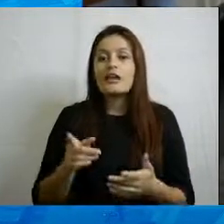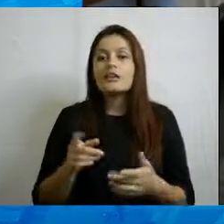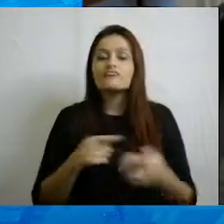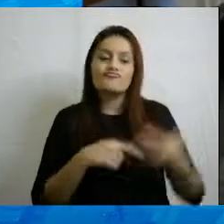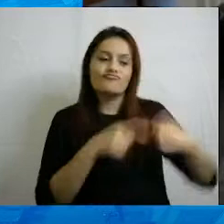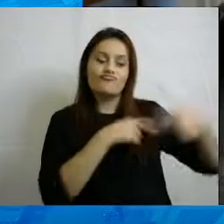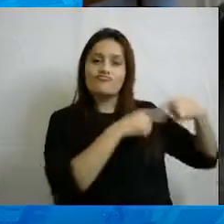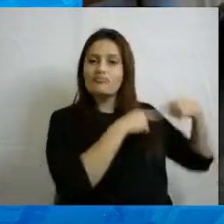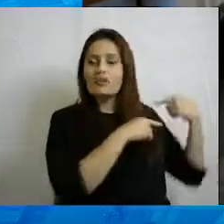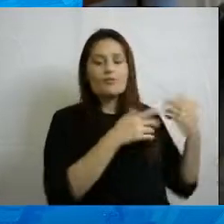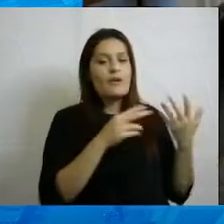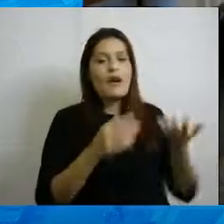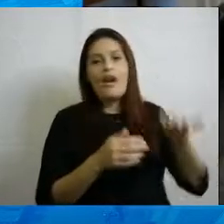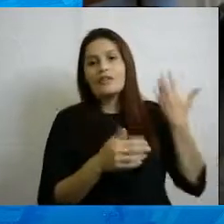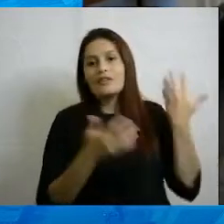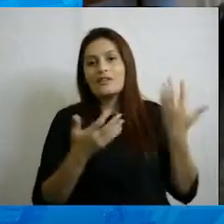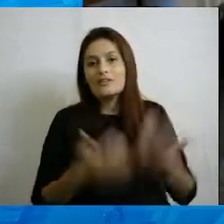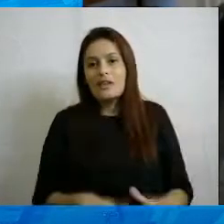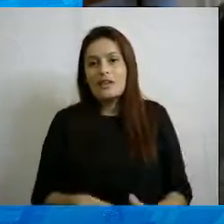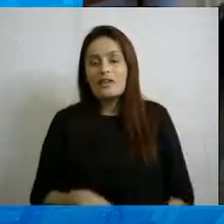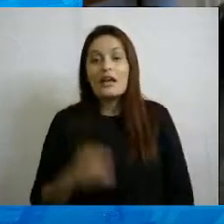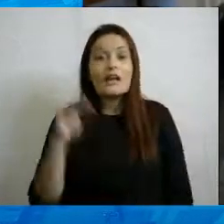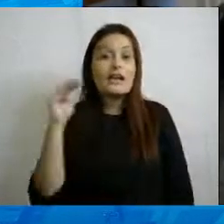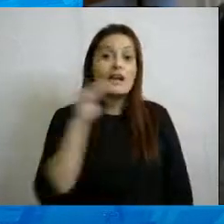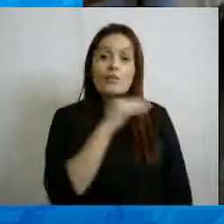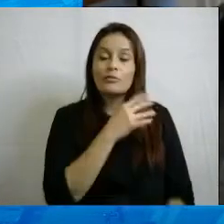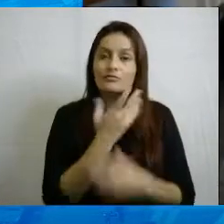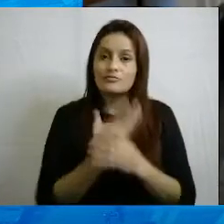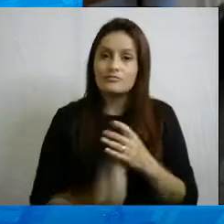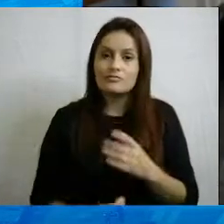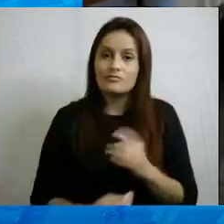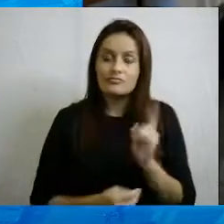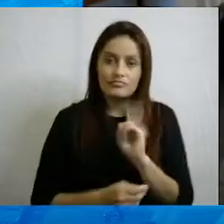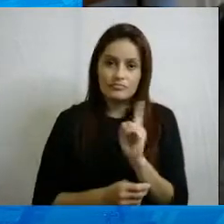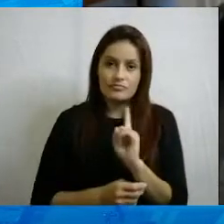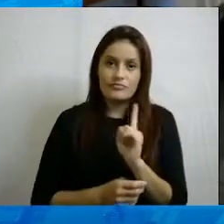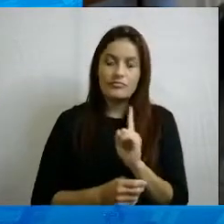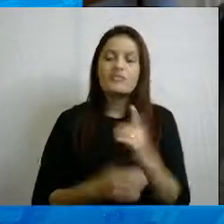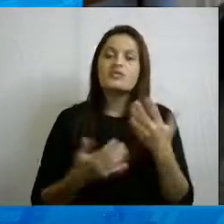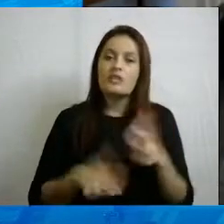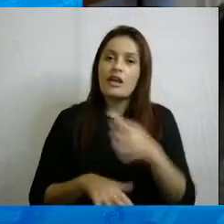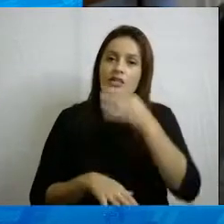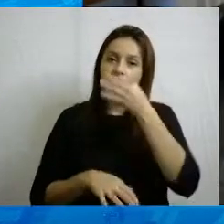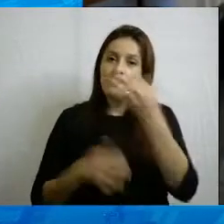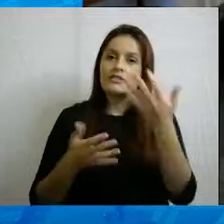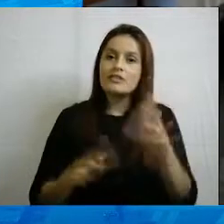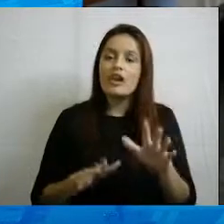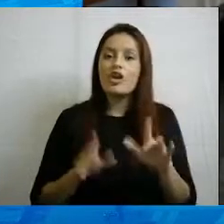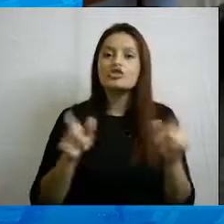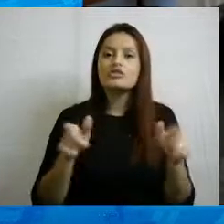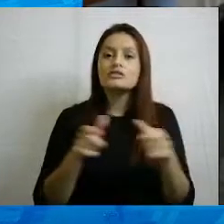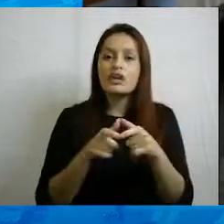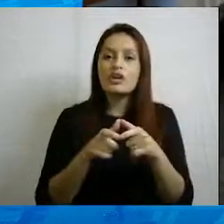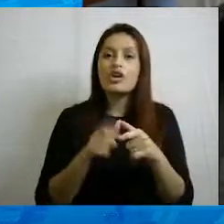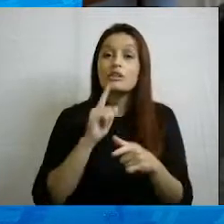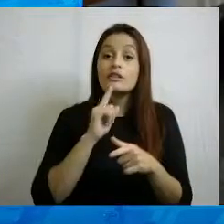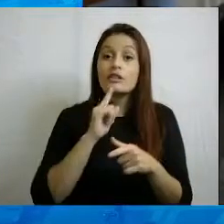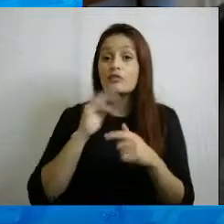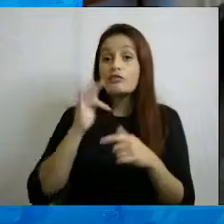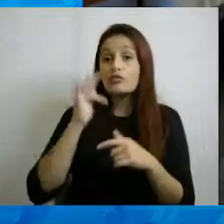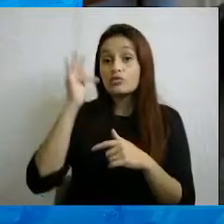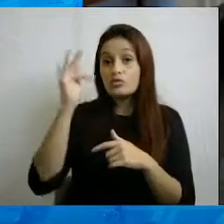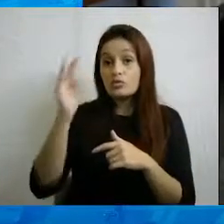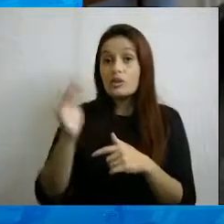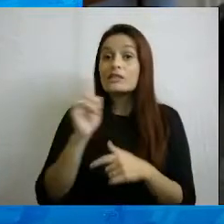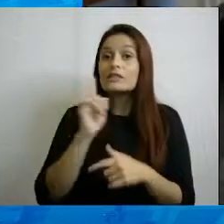tiempo y que tampoco vamos a subsanar de un día para otro. Ya manifesté anteriormente en este consejo que está la proyección de incorporar